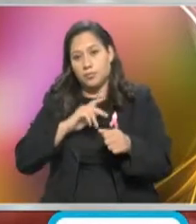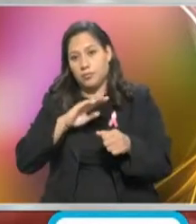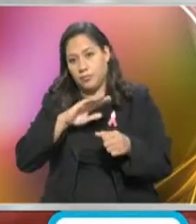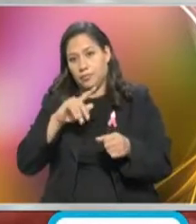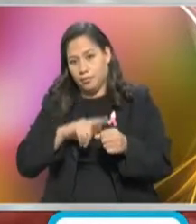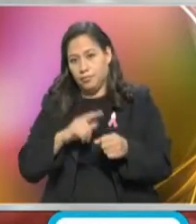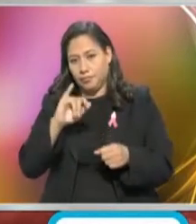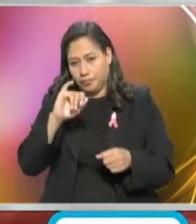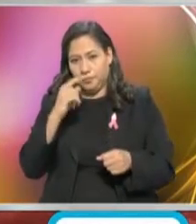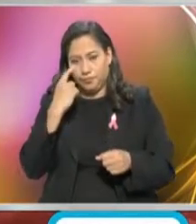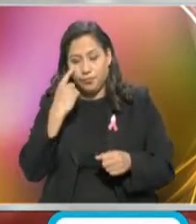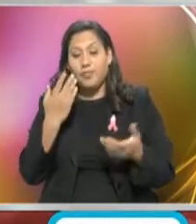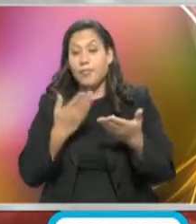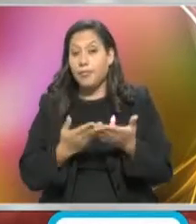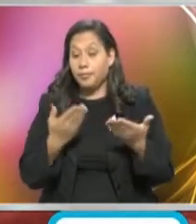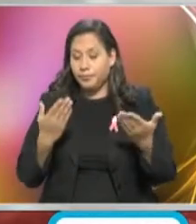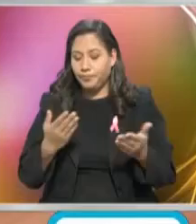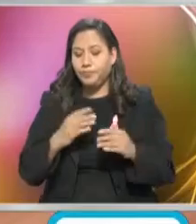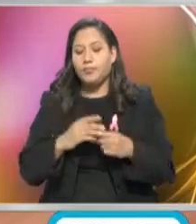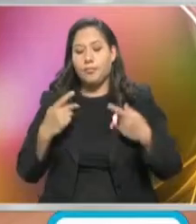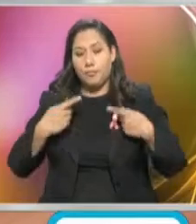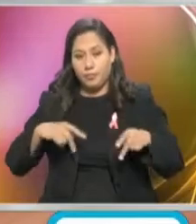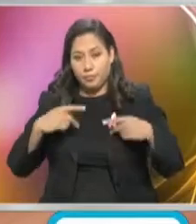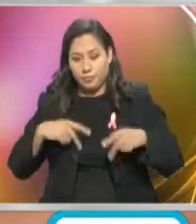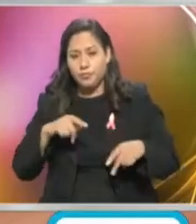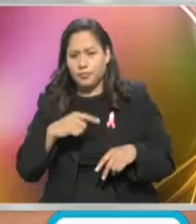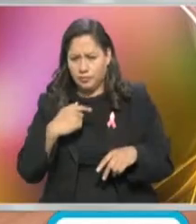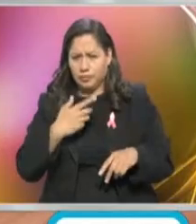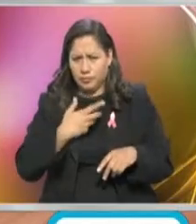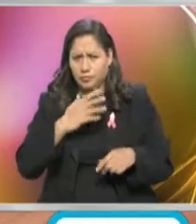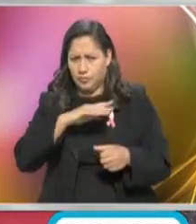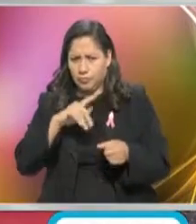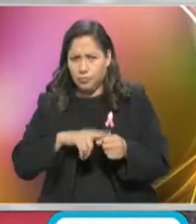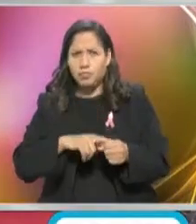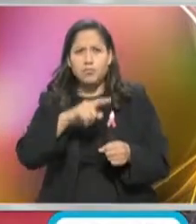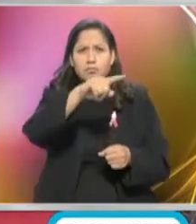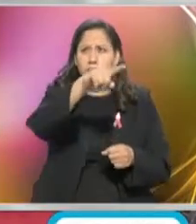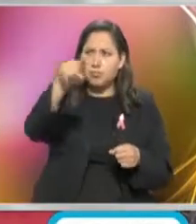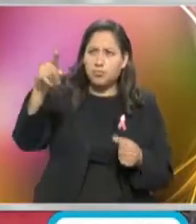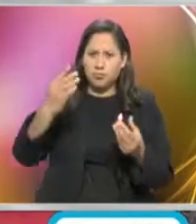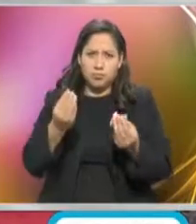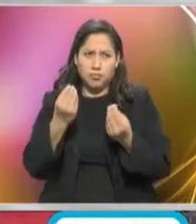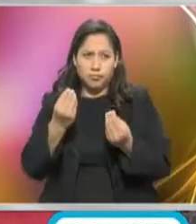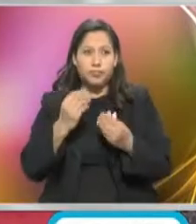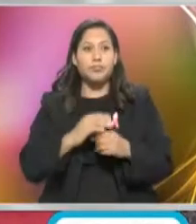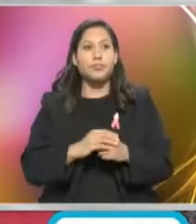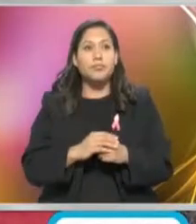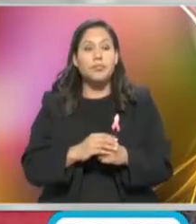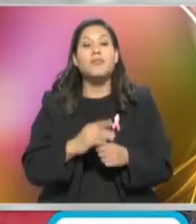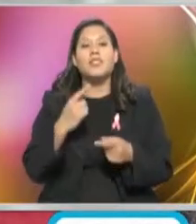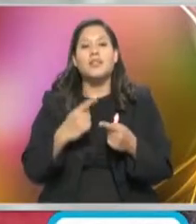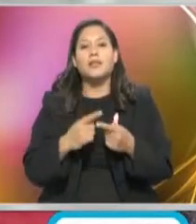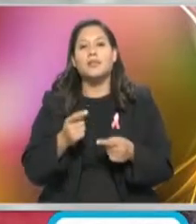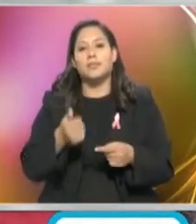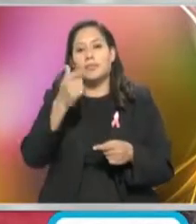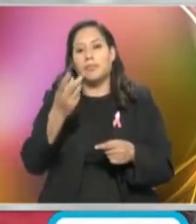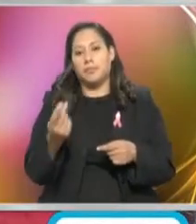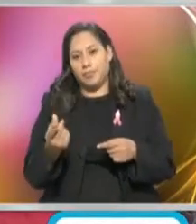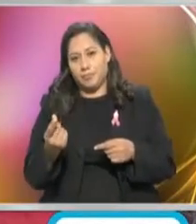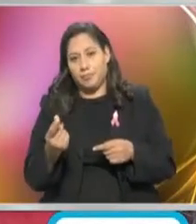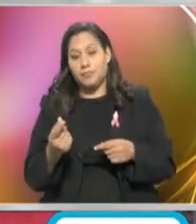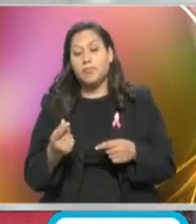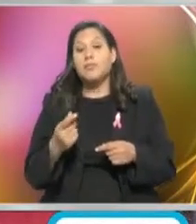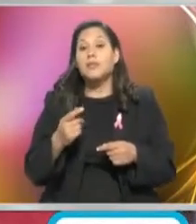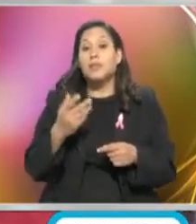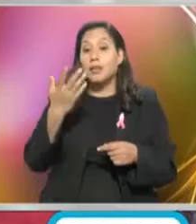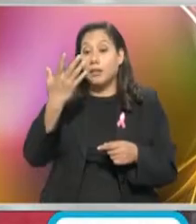Sí, fíjate que ahora el índice de las personas que tenemos mascotas es muy elevado. Sí. Principalmente perros, ¿no? Dicen que